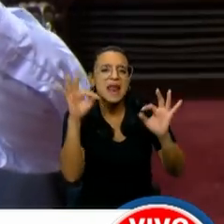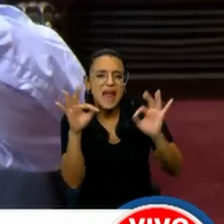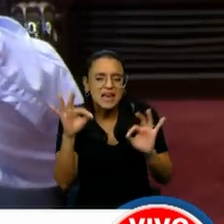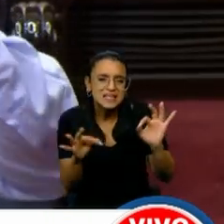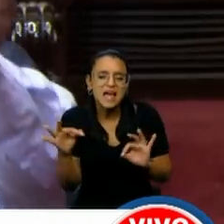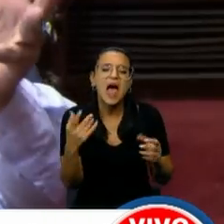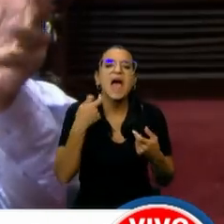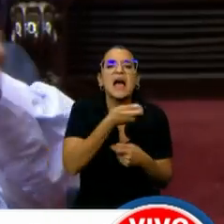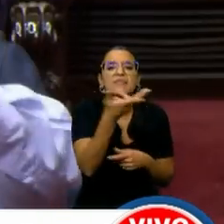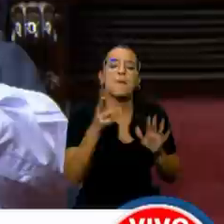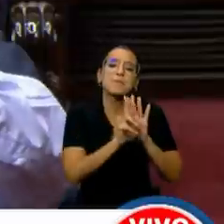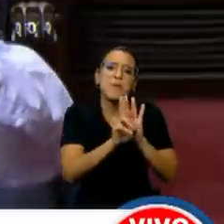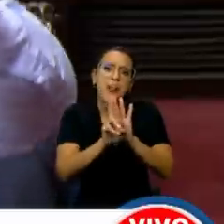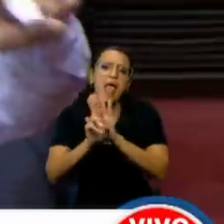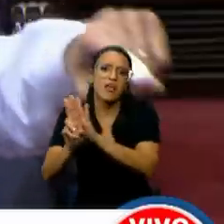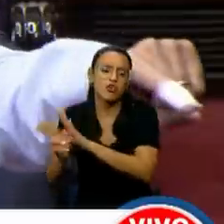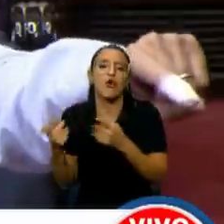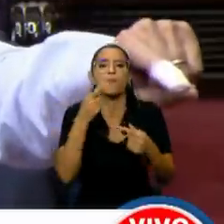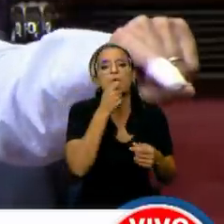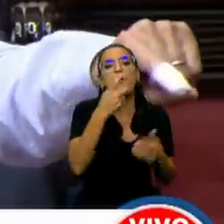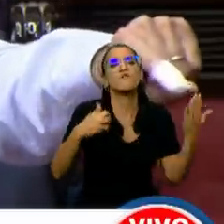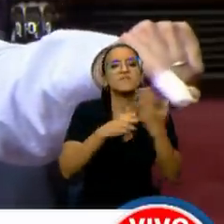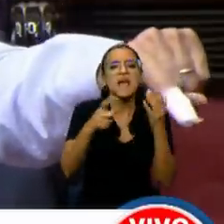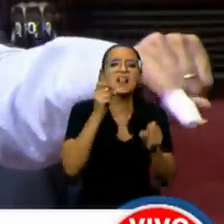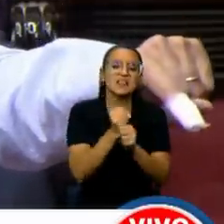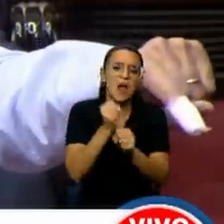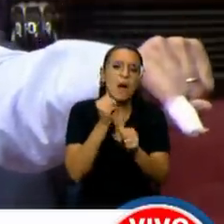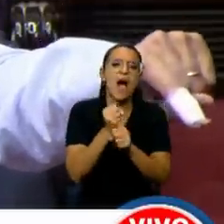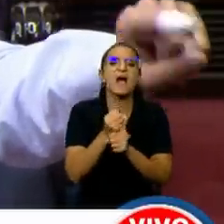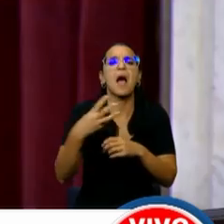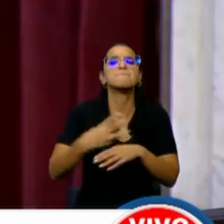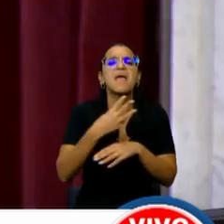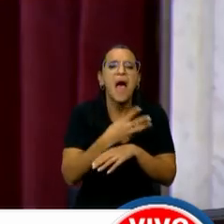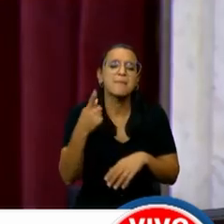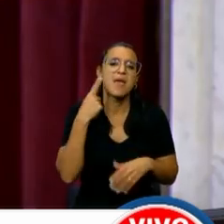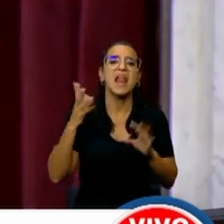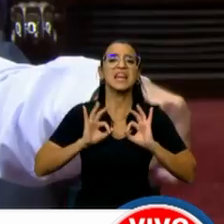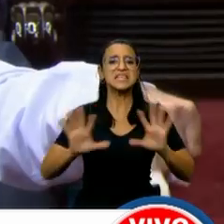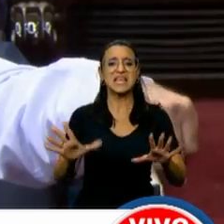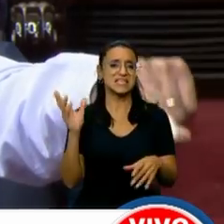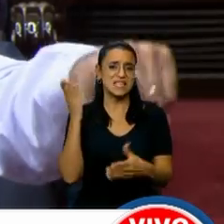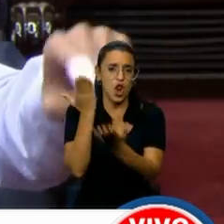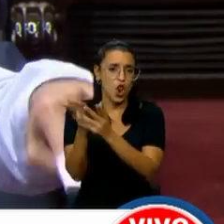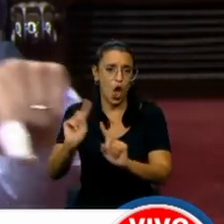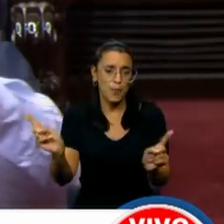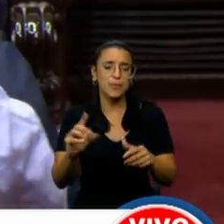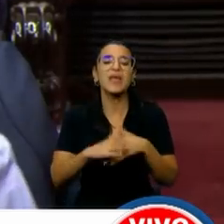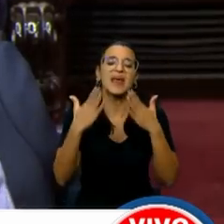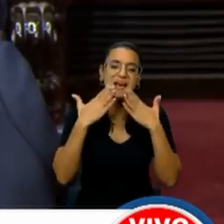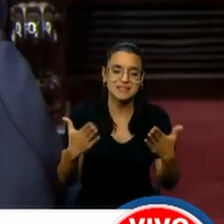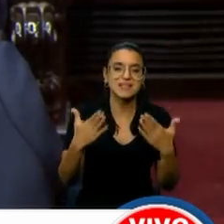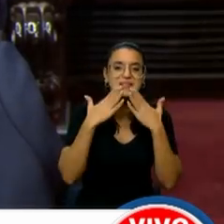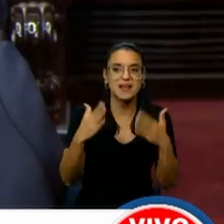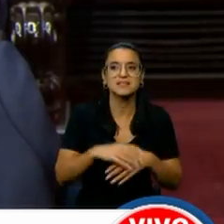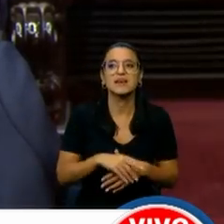la cantidad de privilegios entre ellos por ejemplo los fiscales que trabajan desde miami sin pedir licencia sin pedirle a diputados